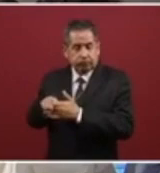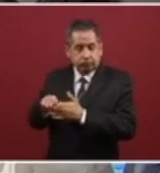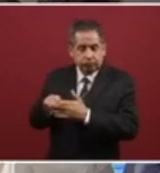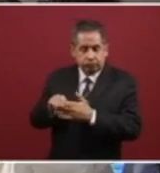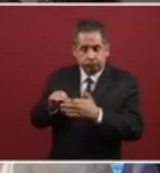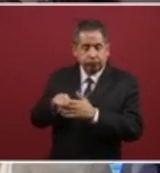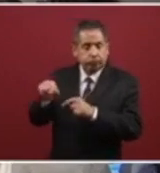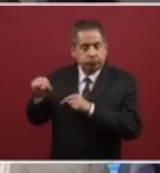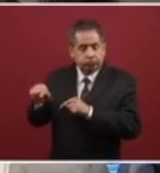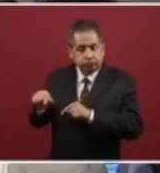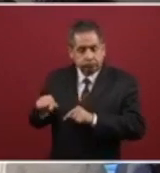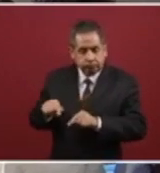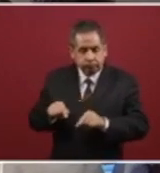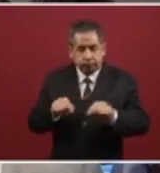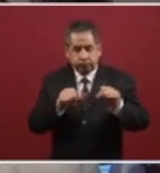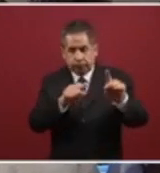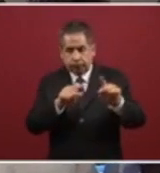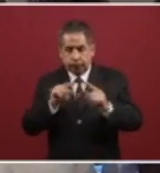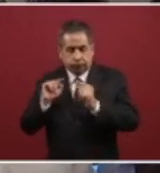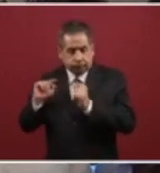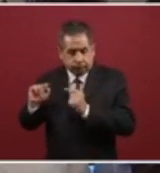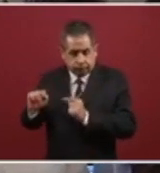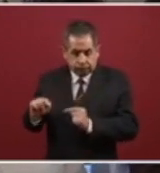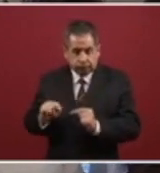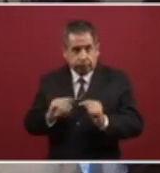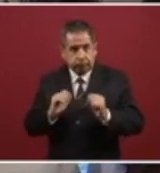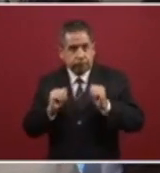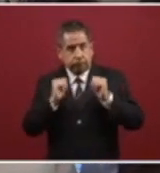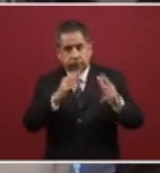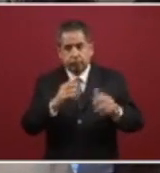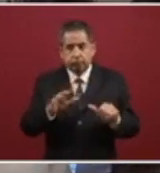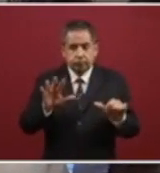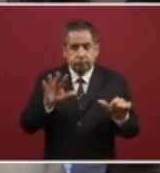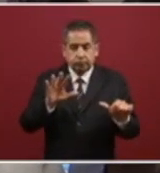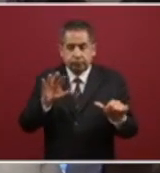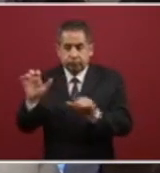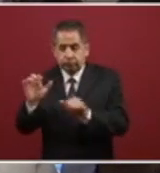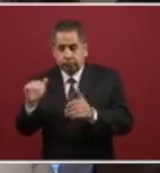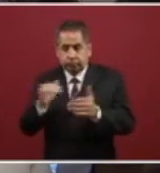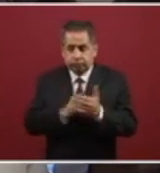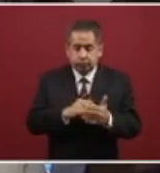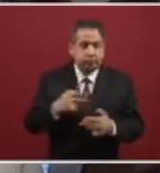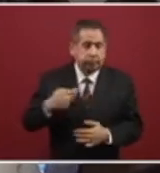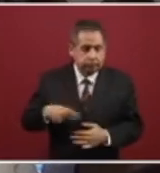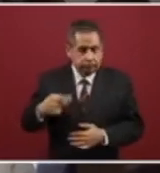atravesando el territorio nacional, 600,000 personas a Estados Unidos.